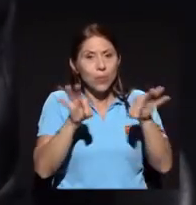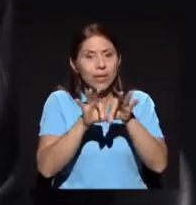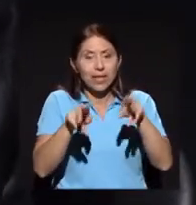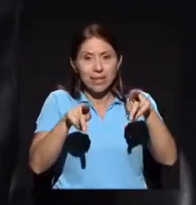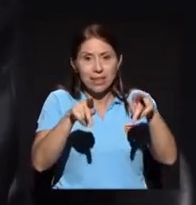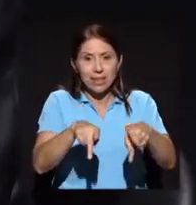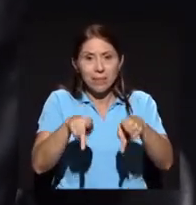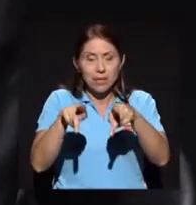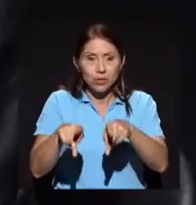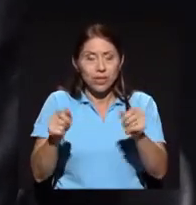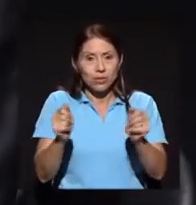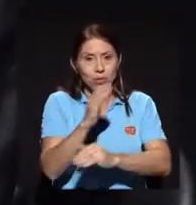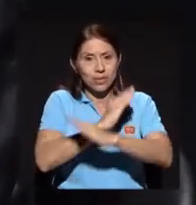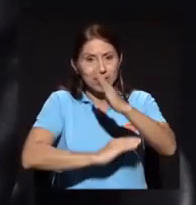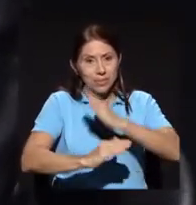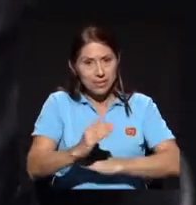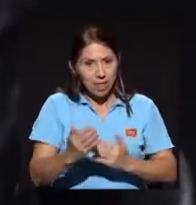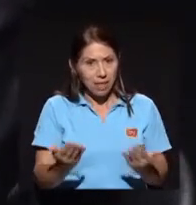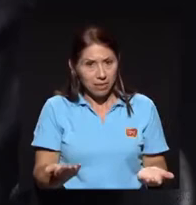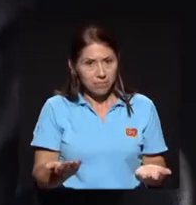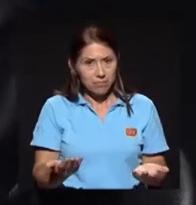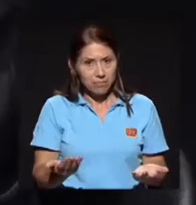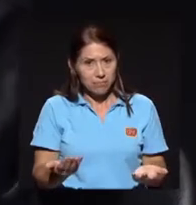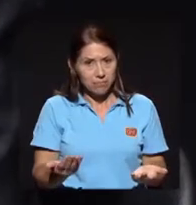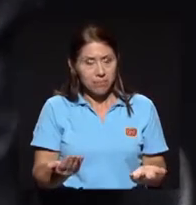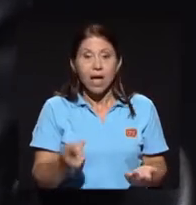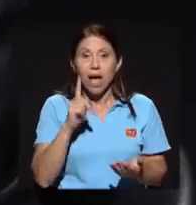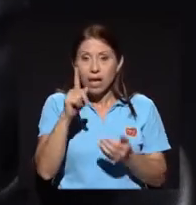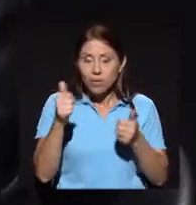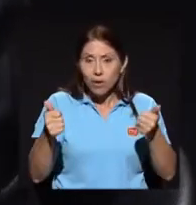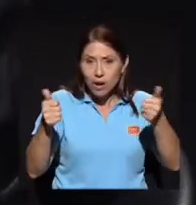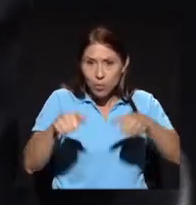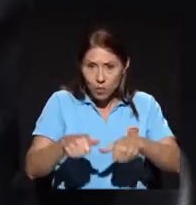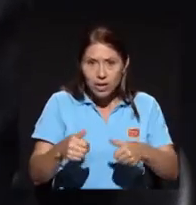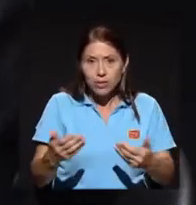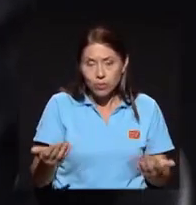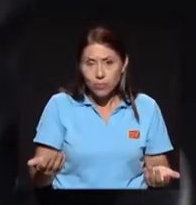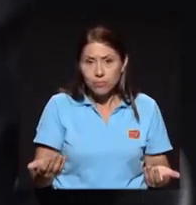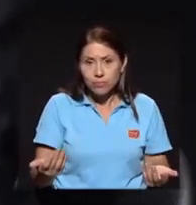con discapacidad hay un acuerdo